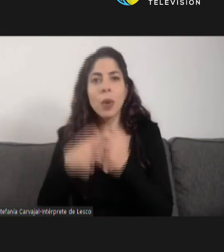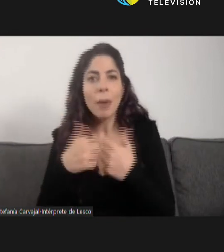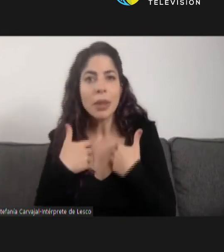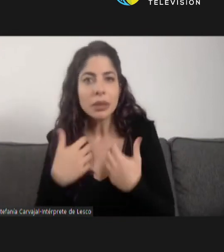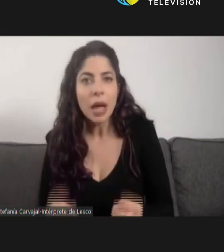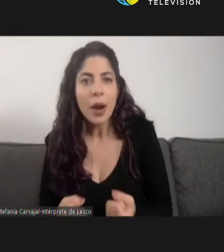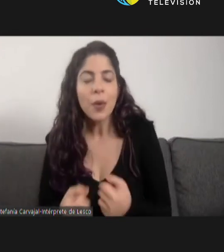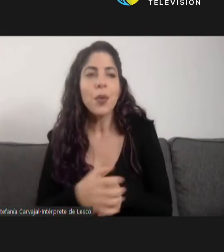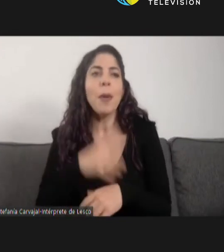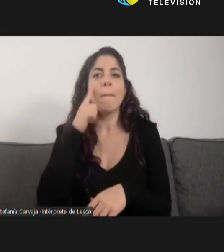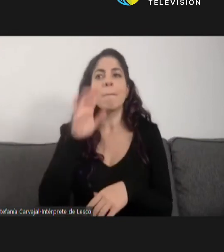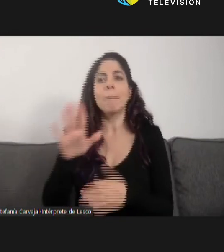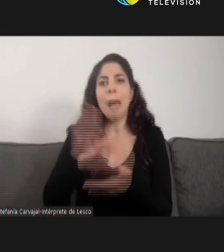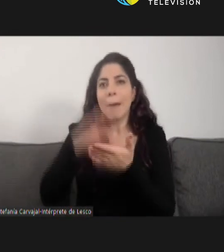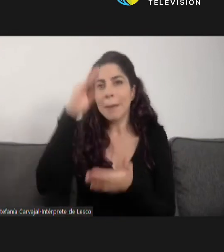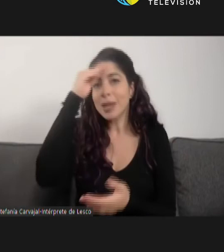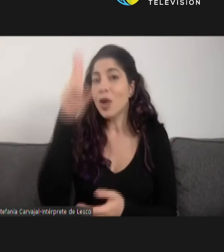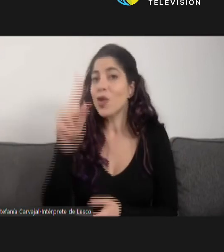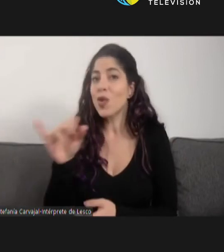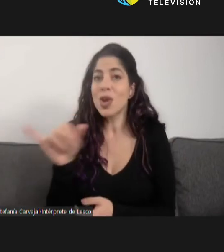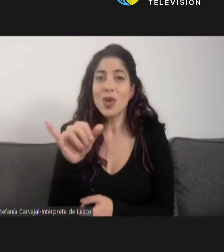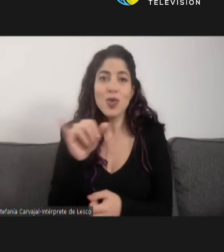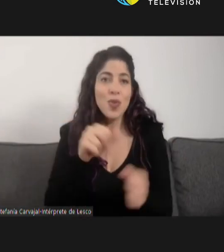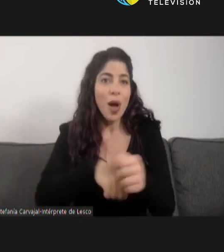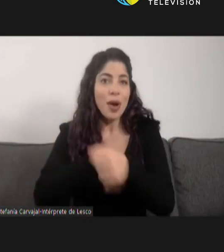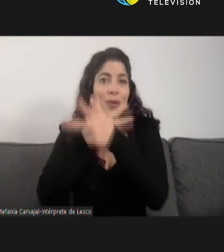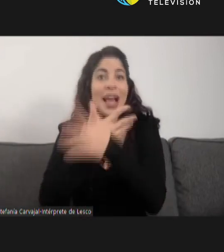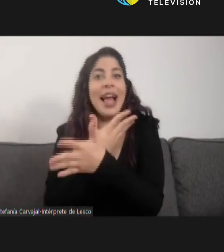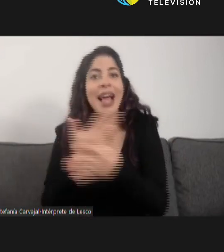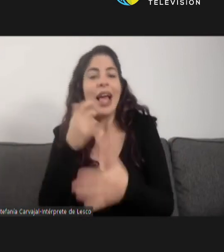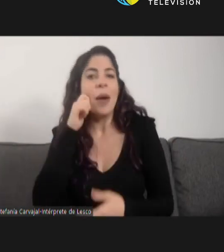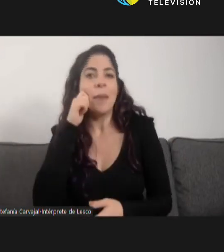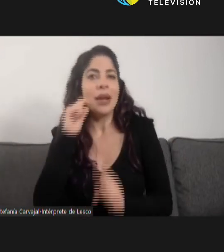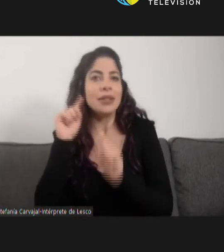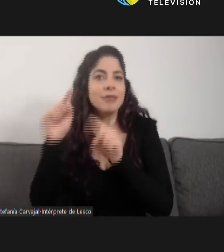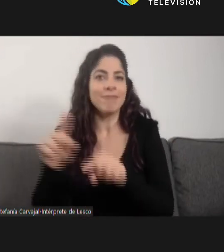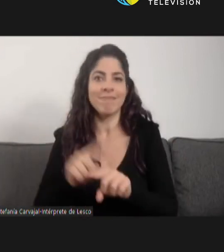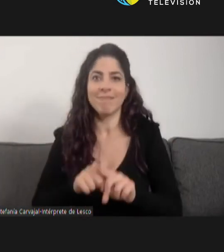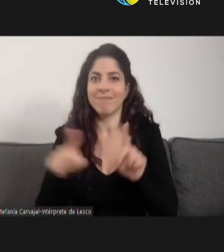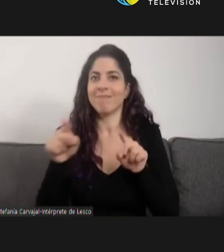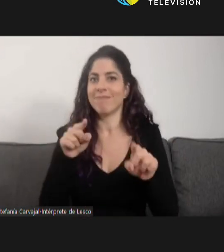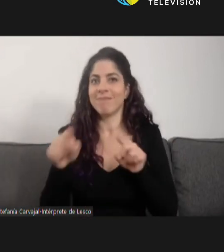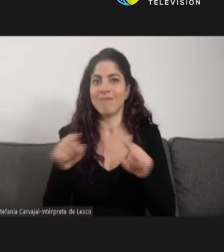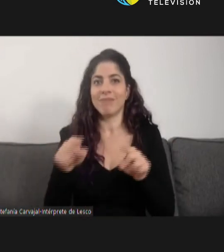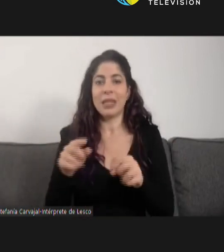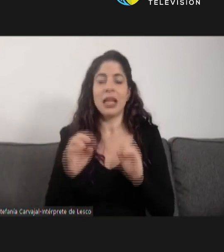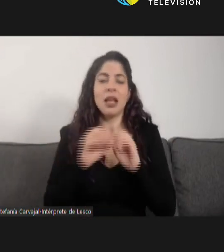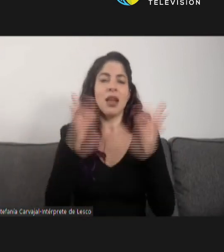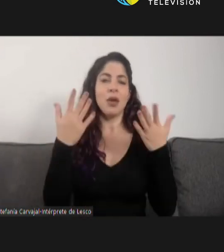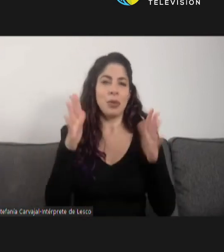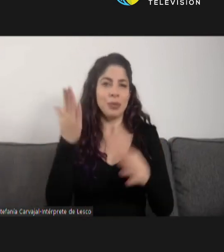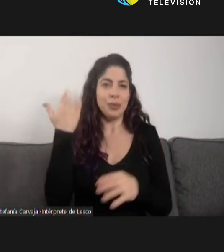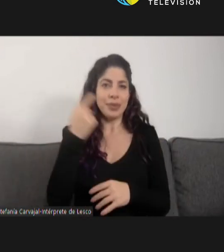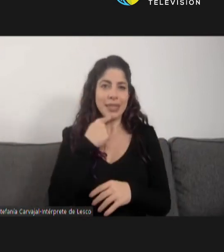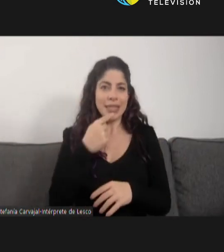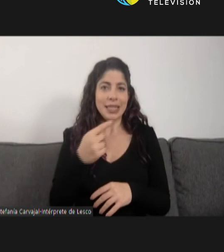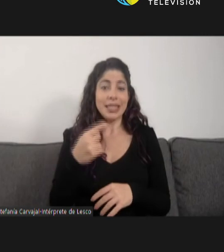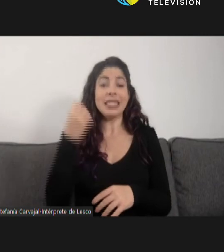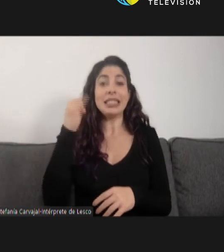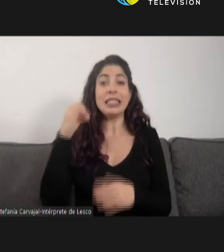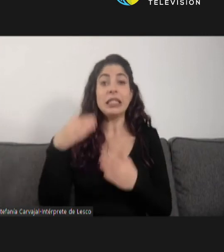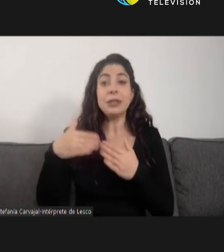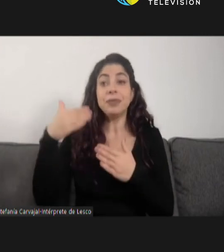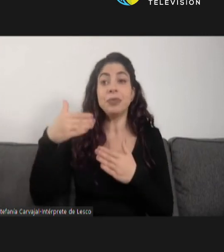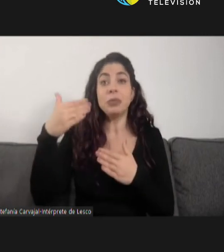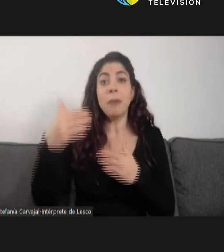el aprendizaje. No es lo mismo la virtualidad que la presencialidad. Y claro, como indicaba anteriormente, que eventualmente